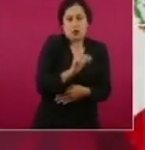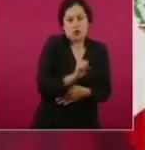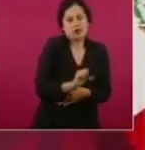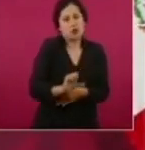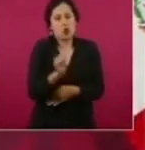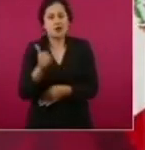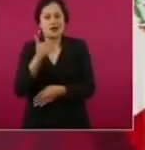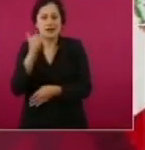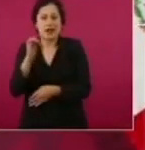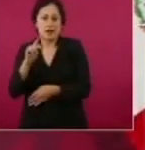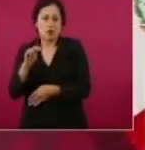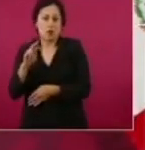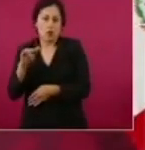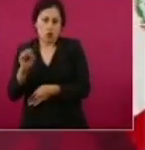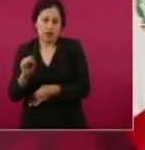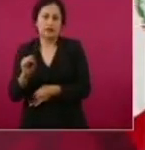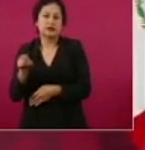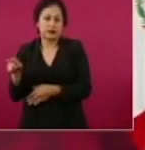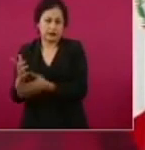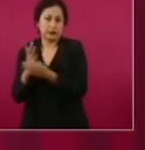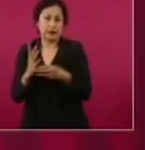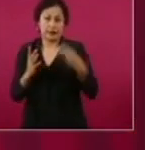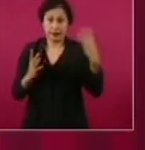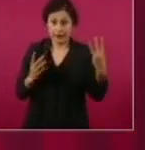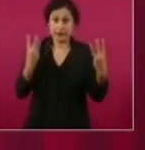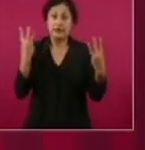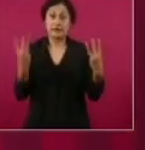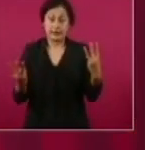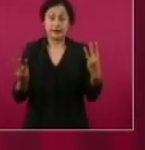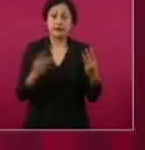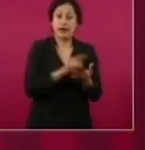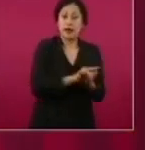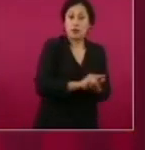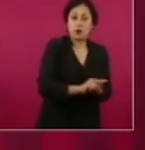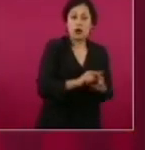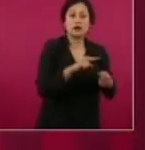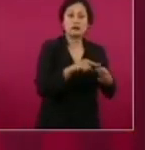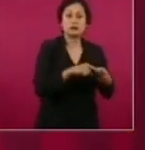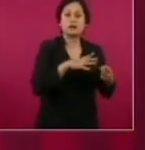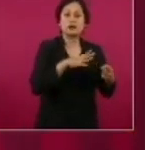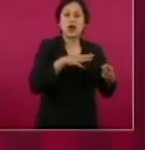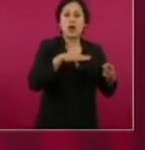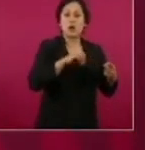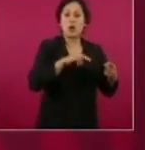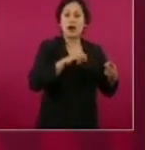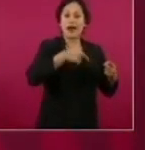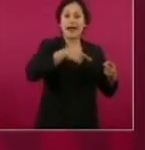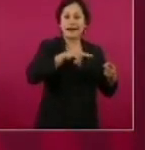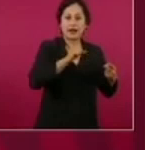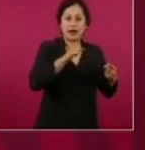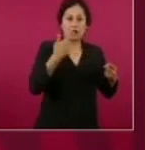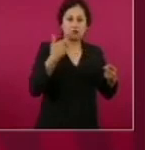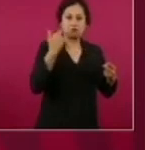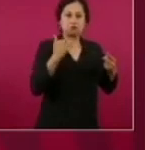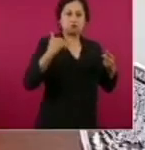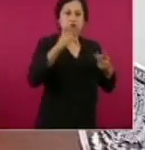consolidar lo que ha iniciado el presidente Andrés Manuel López Obrador, además de mantener la nueva forma